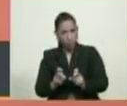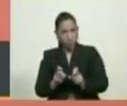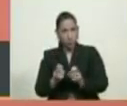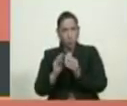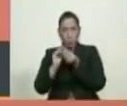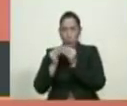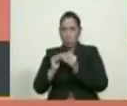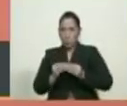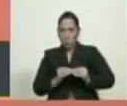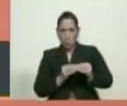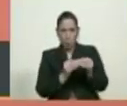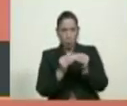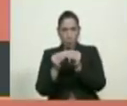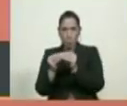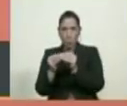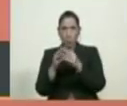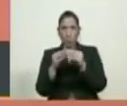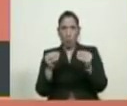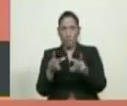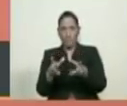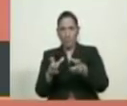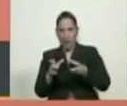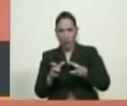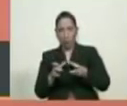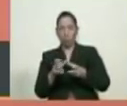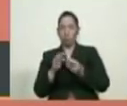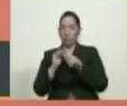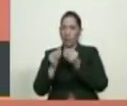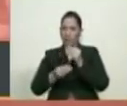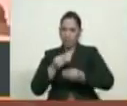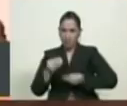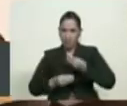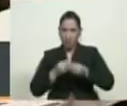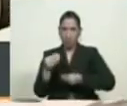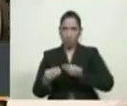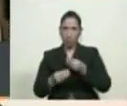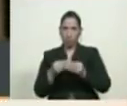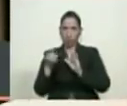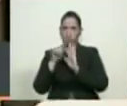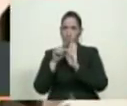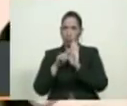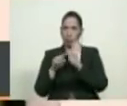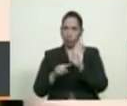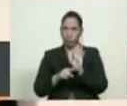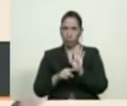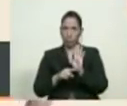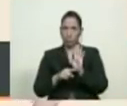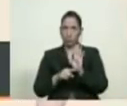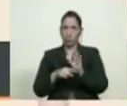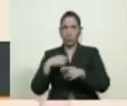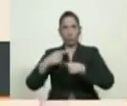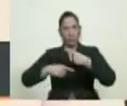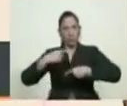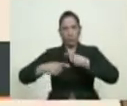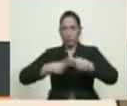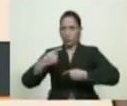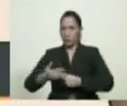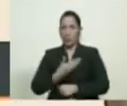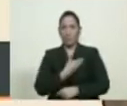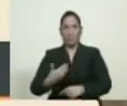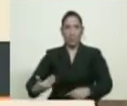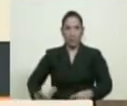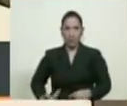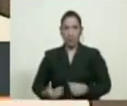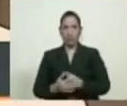con todas las tablas salariales. Entonces ya se está elaborando, nosotros vamos a ir informando a diario. Fíjense que el presidente salió en Facebook Live